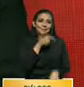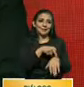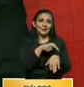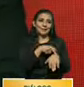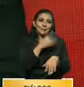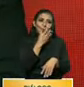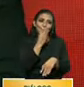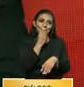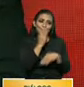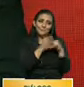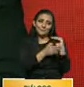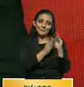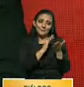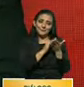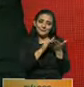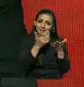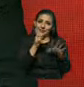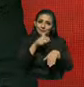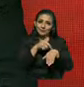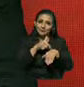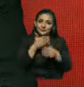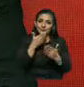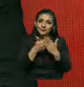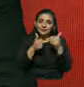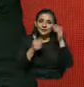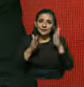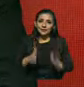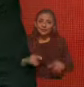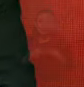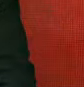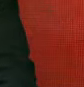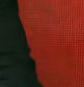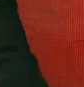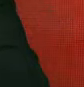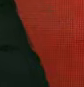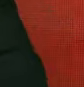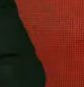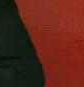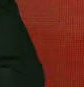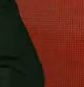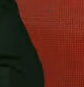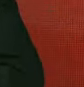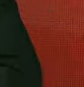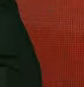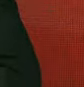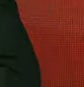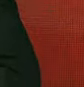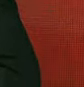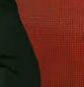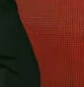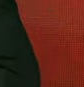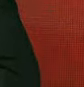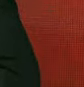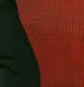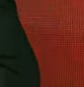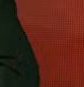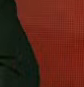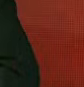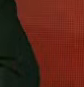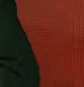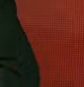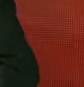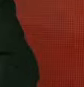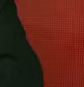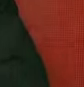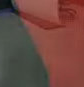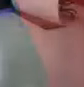Muchas gracias al general Paco Moncayo, es el candidato del Acuerdo Nacional por el Cambio. Recuerden ustedes que estamos en la segunda ronda de